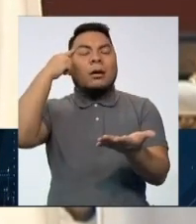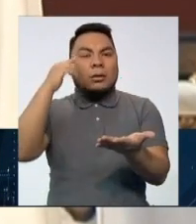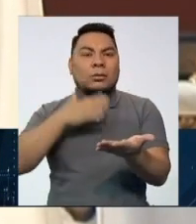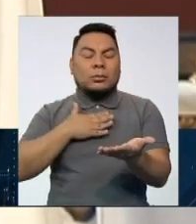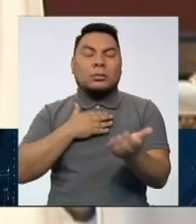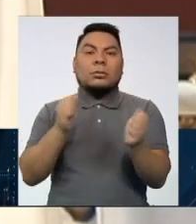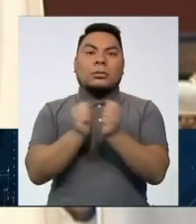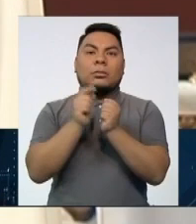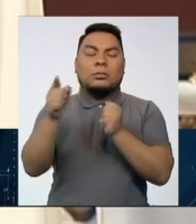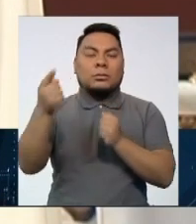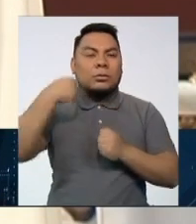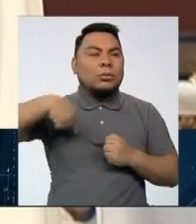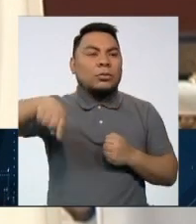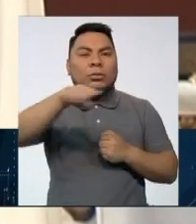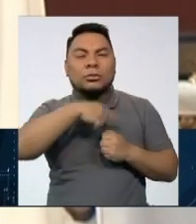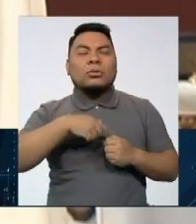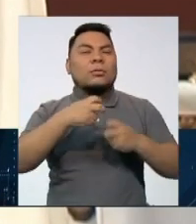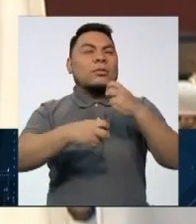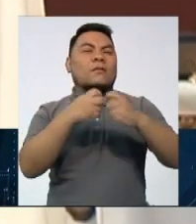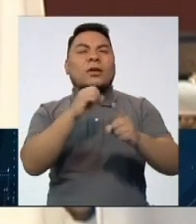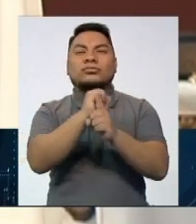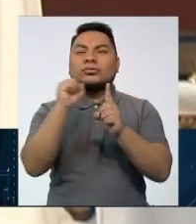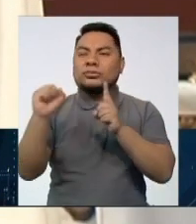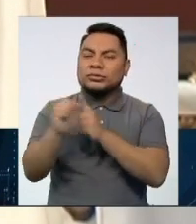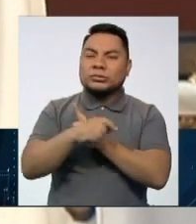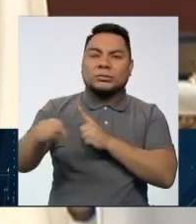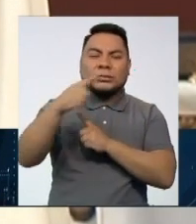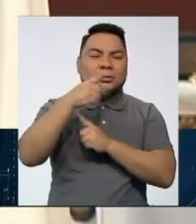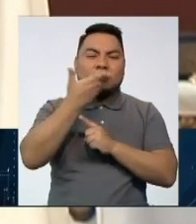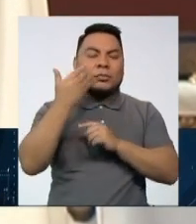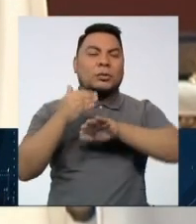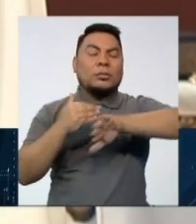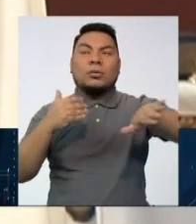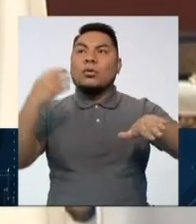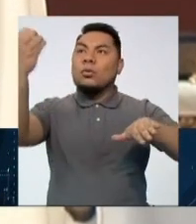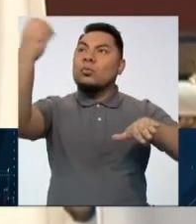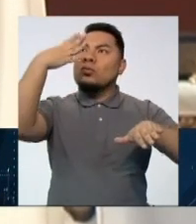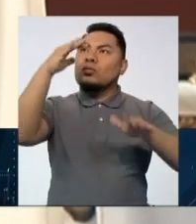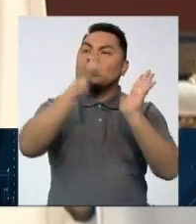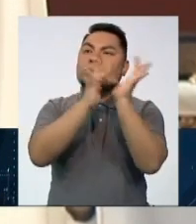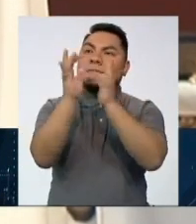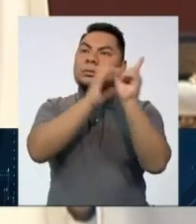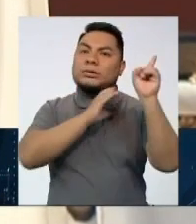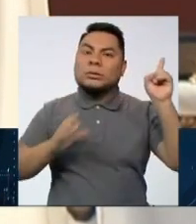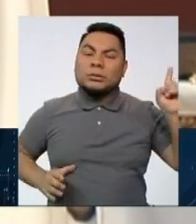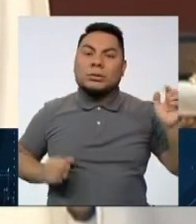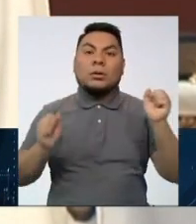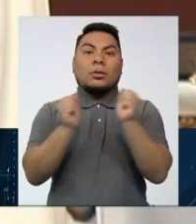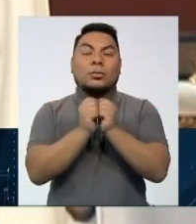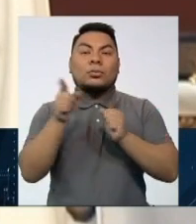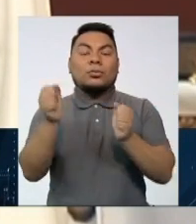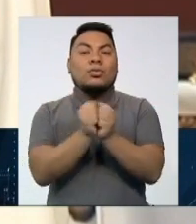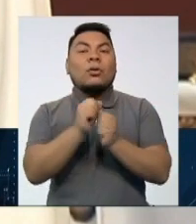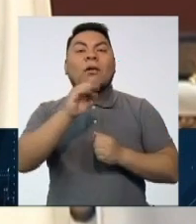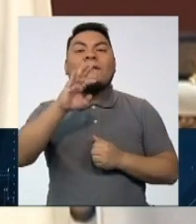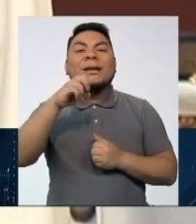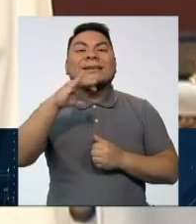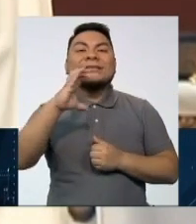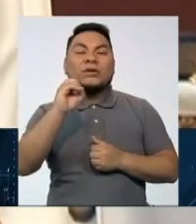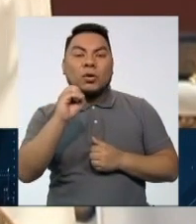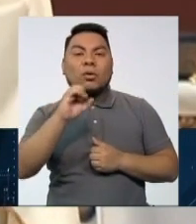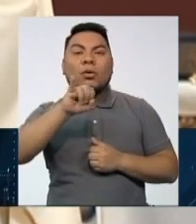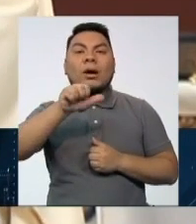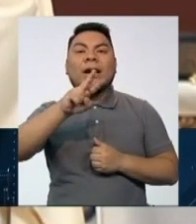disipar las tinieblas de la sociedad con la luz de Cristo, y junto con Francisco Javier,